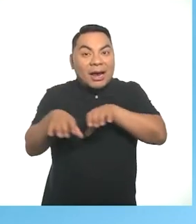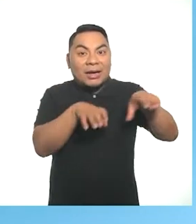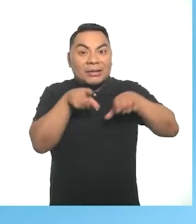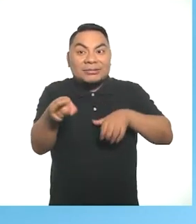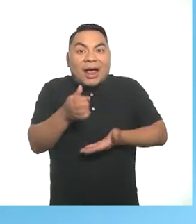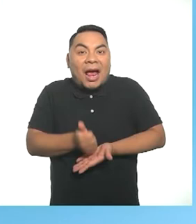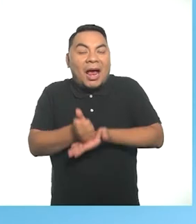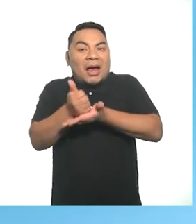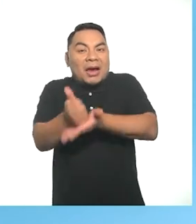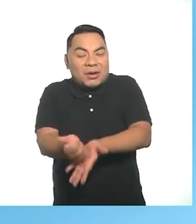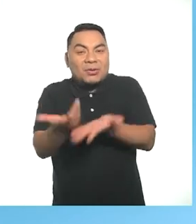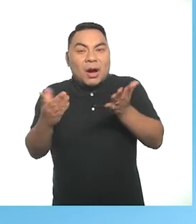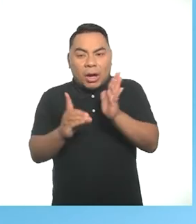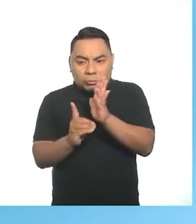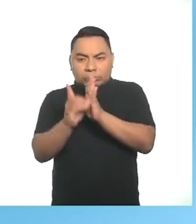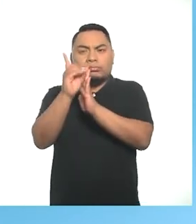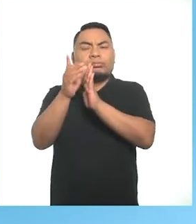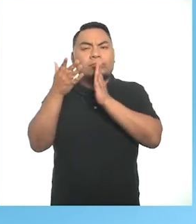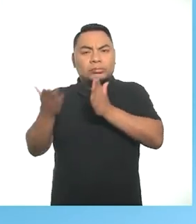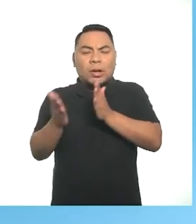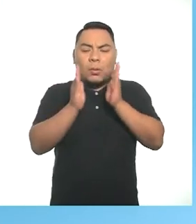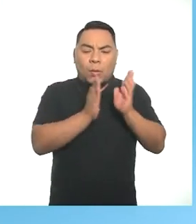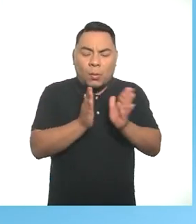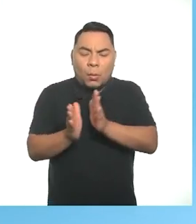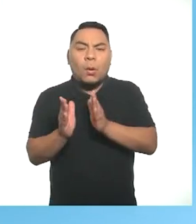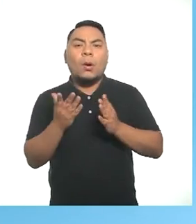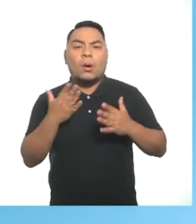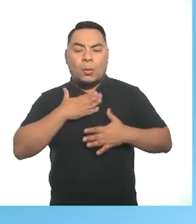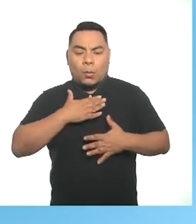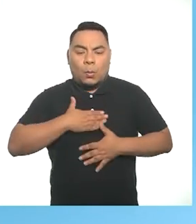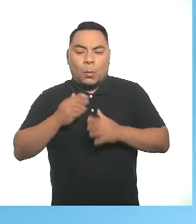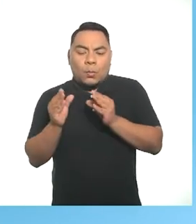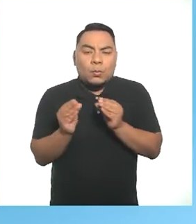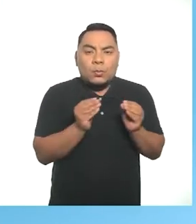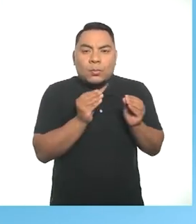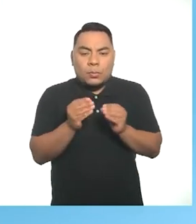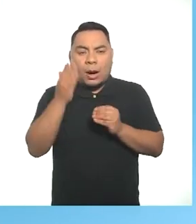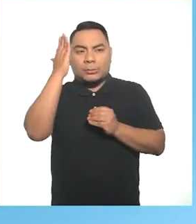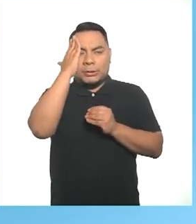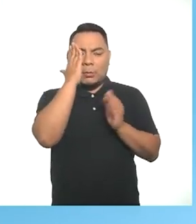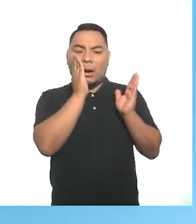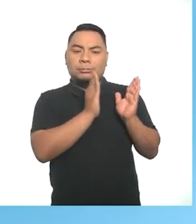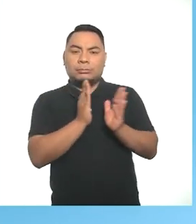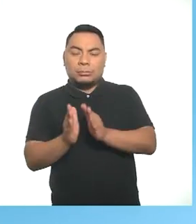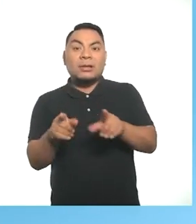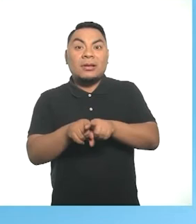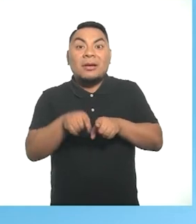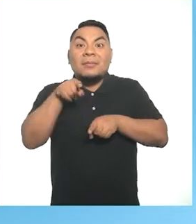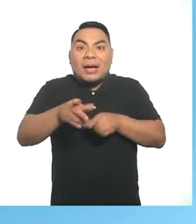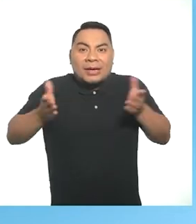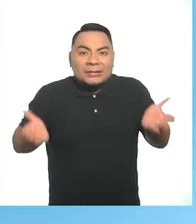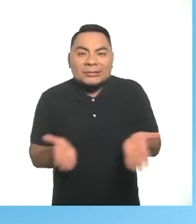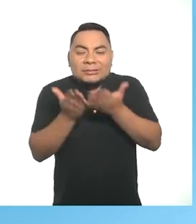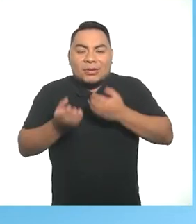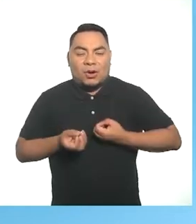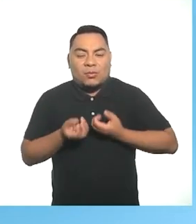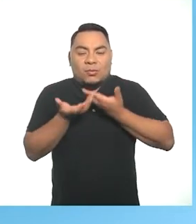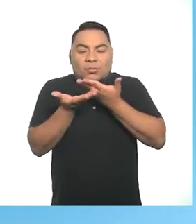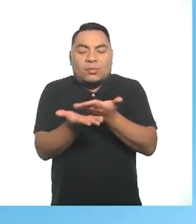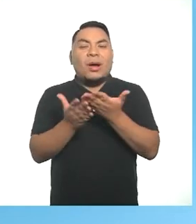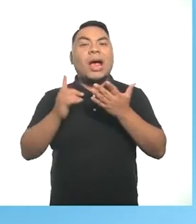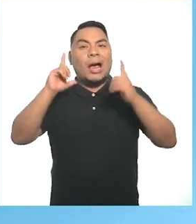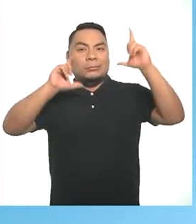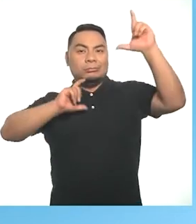actividad que ayuda al desarrollo de la coordinación motora, así como también estimula la